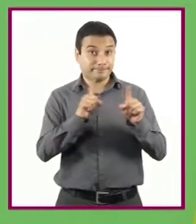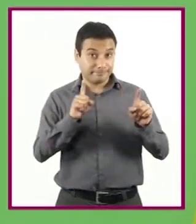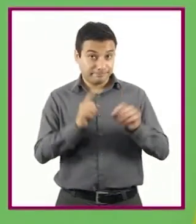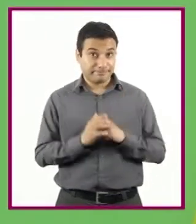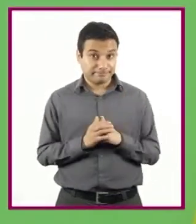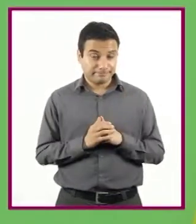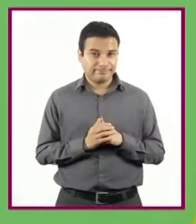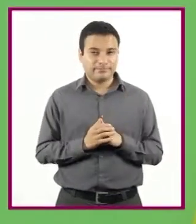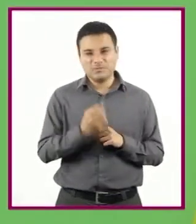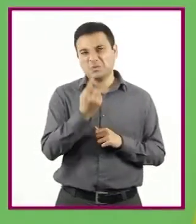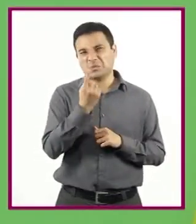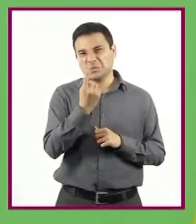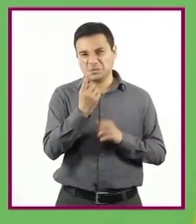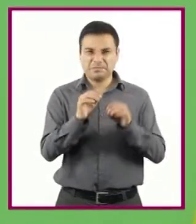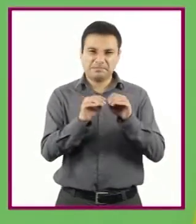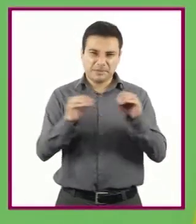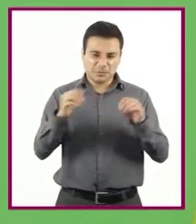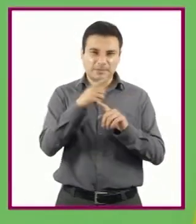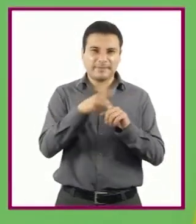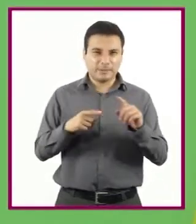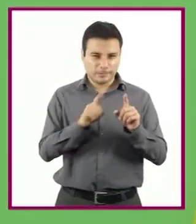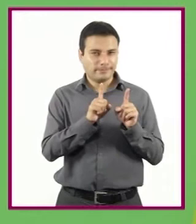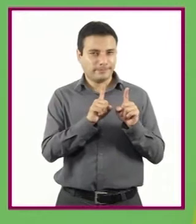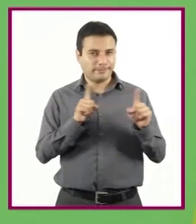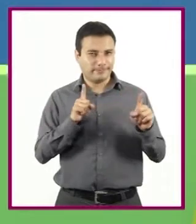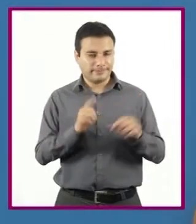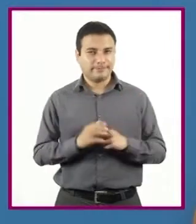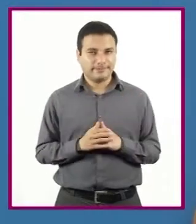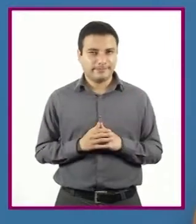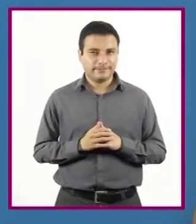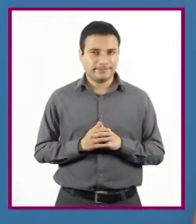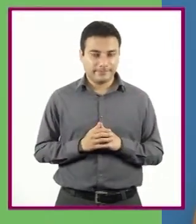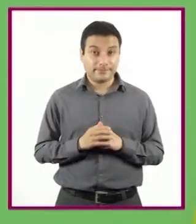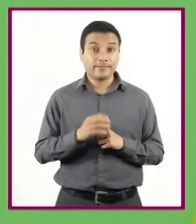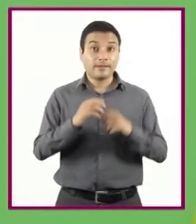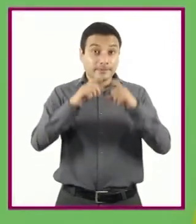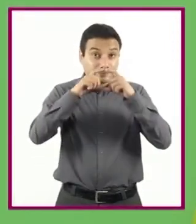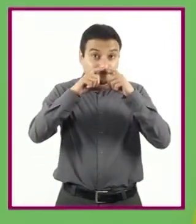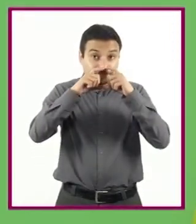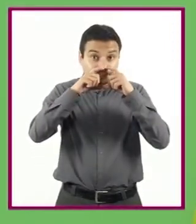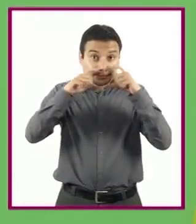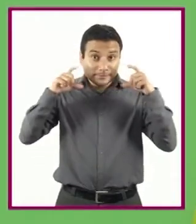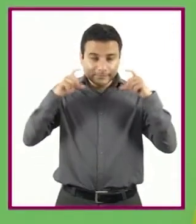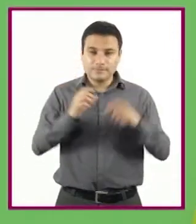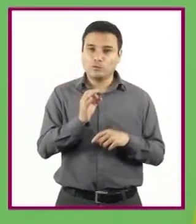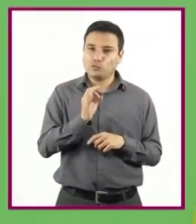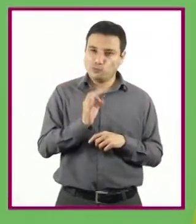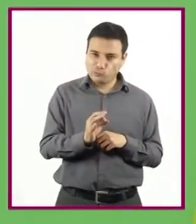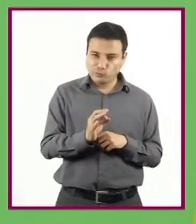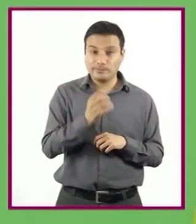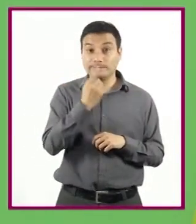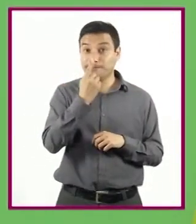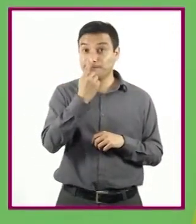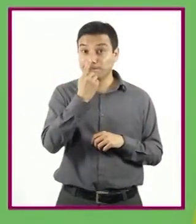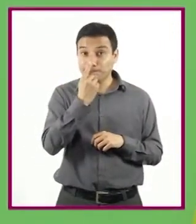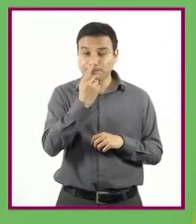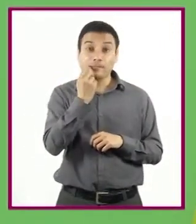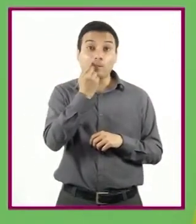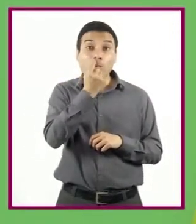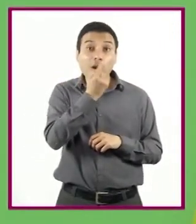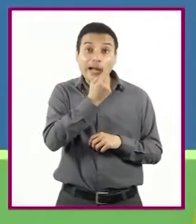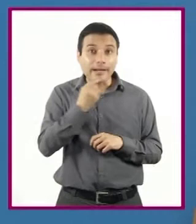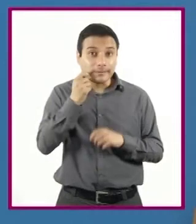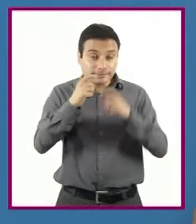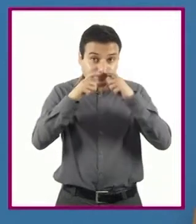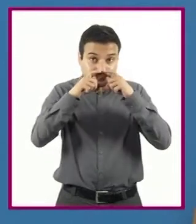distancia, alejándose 1,5 metros de las demás personas. Usar el cubrebocas correctamente, es decir, protegiendo nariz y